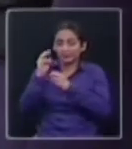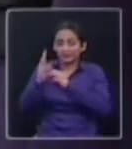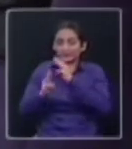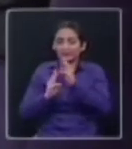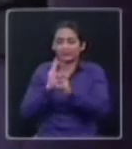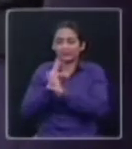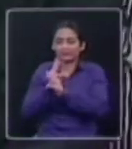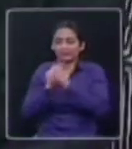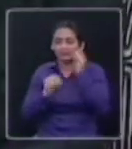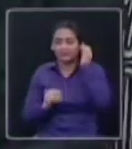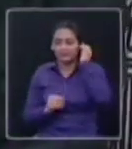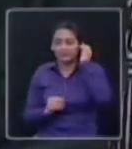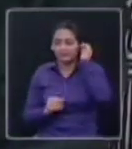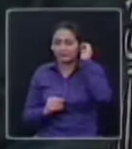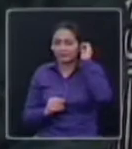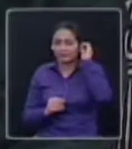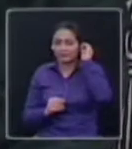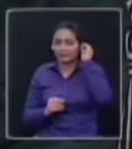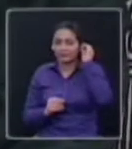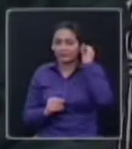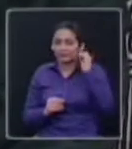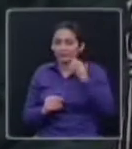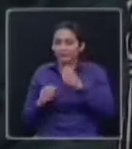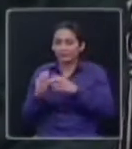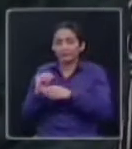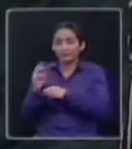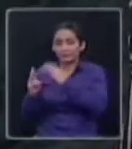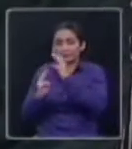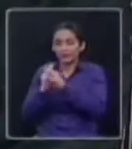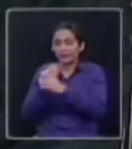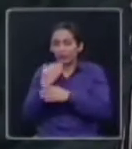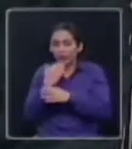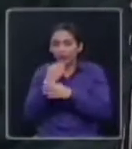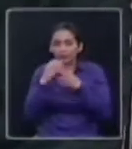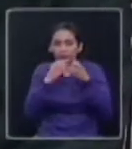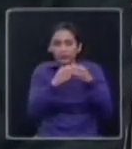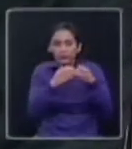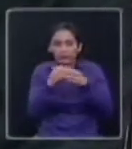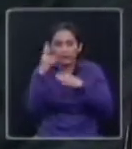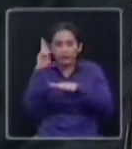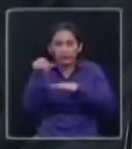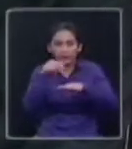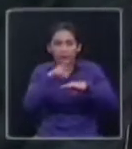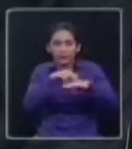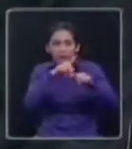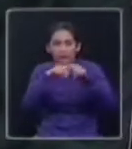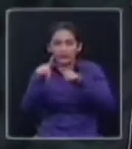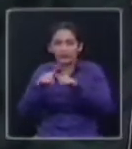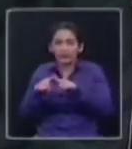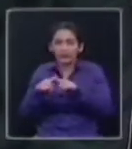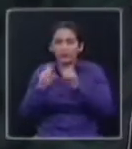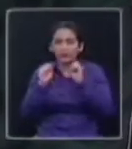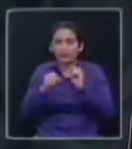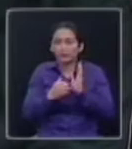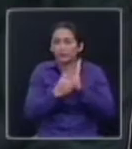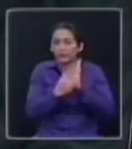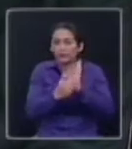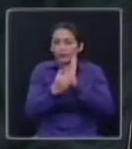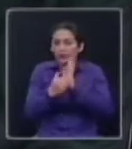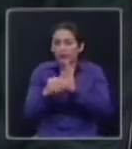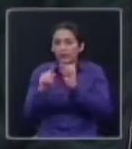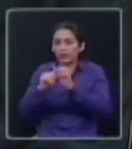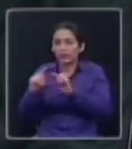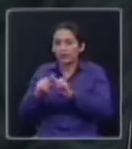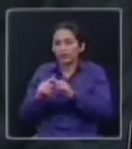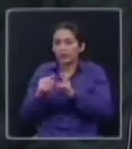naciones. A través de las asociaciones nacionales, proveemos toda una serie de estándares que pretenden definir